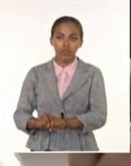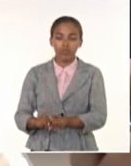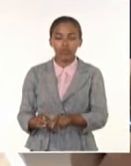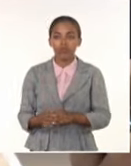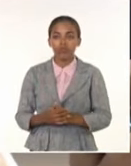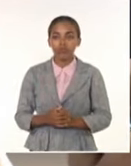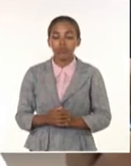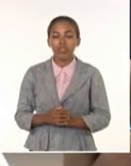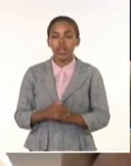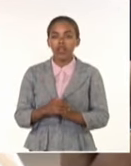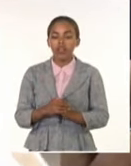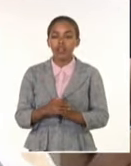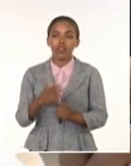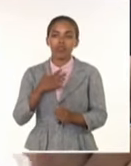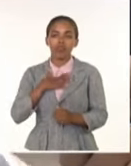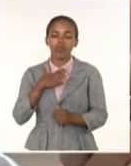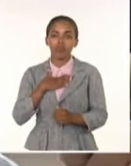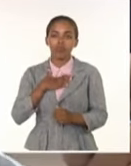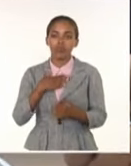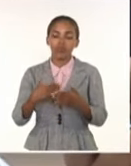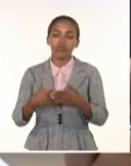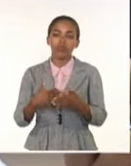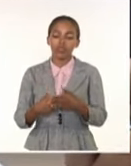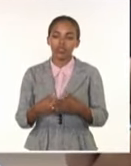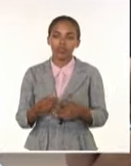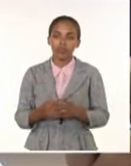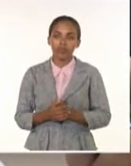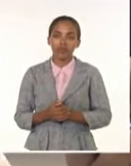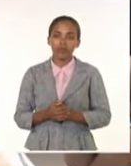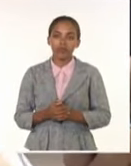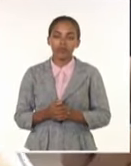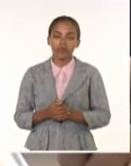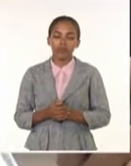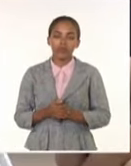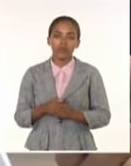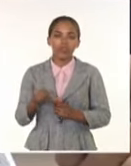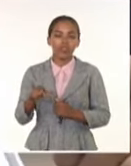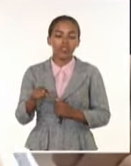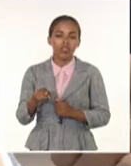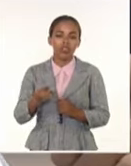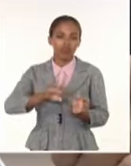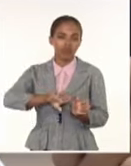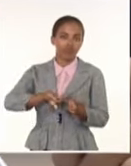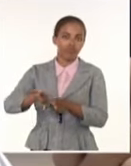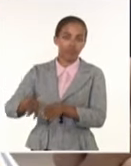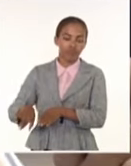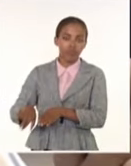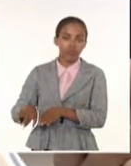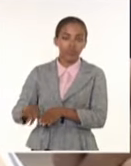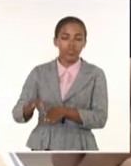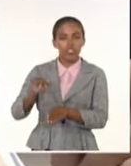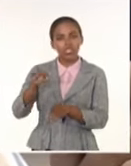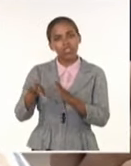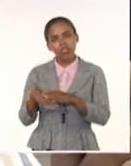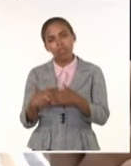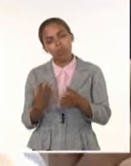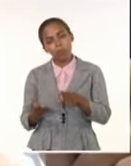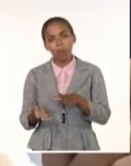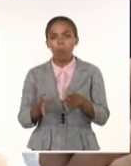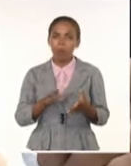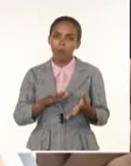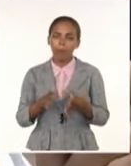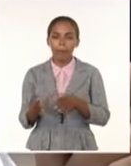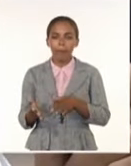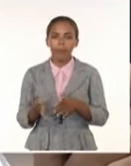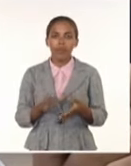Varadero perteneciente a la empresa Energas. Y eso va a estar, esa central va a estar fuera sobre 6 días aproximadamente. Quiere decir que